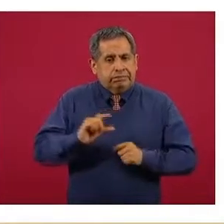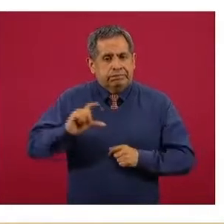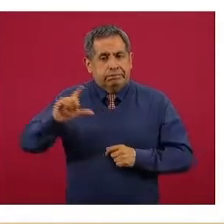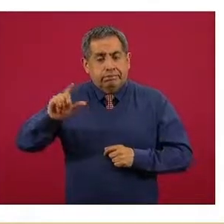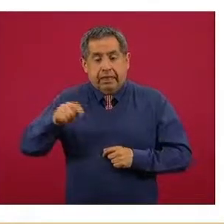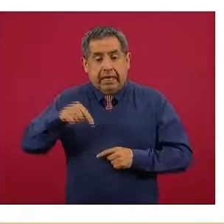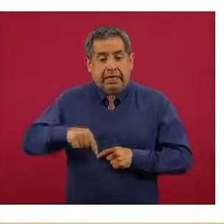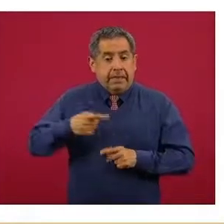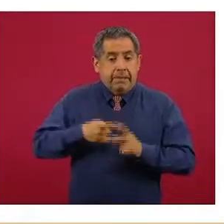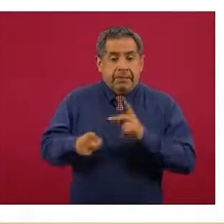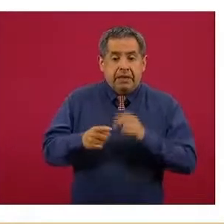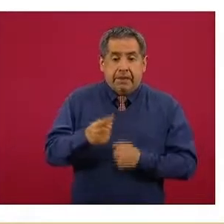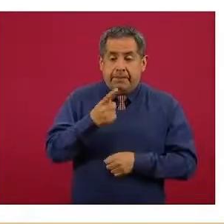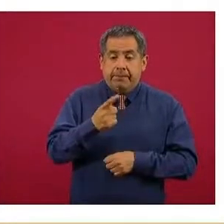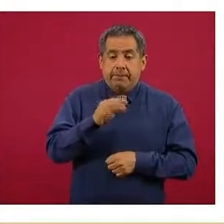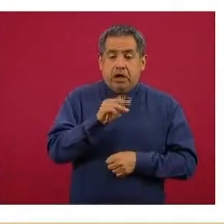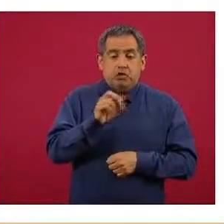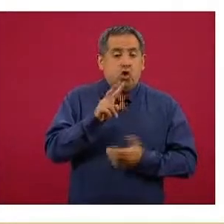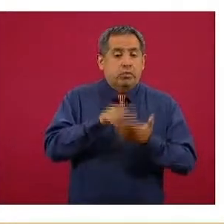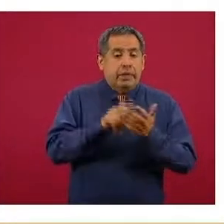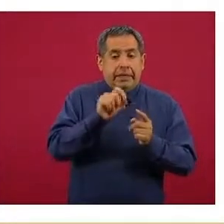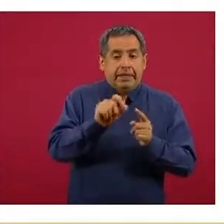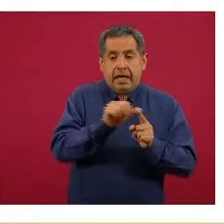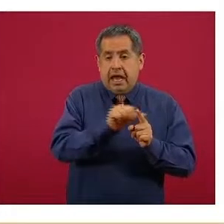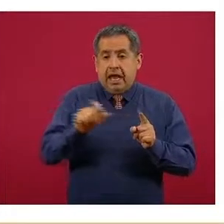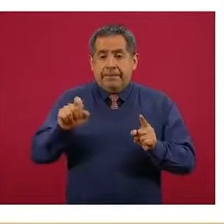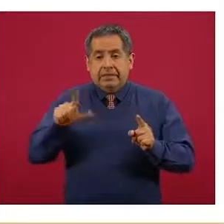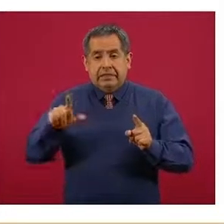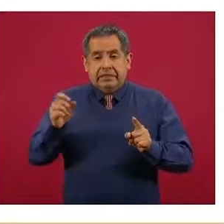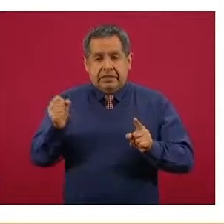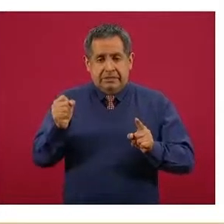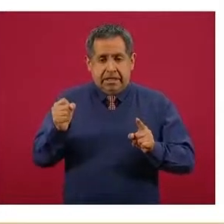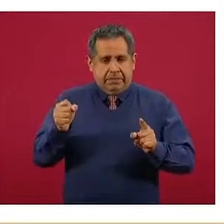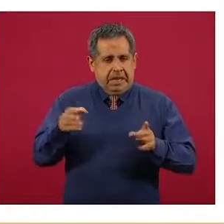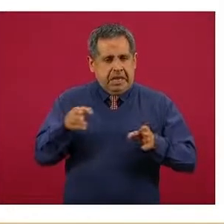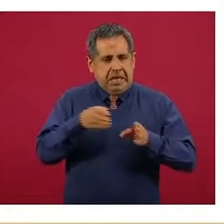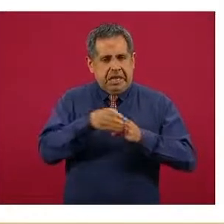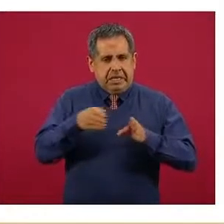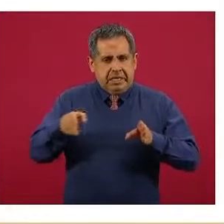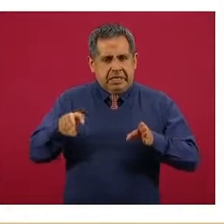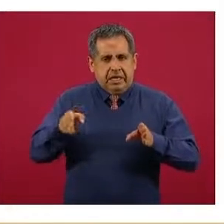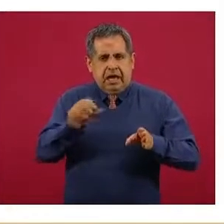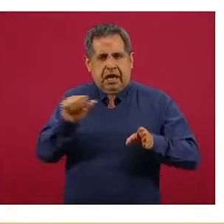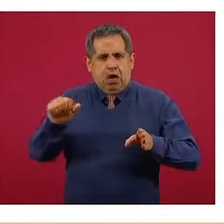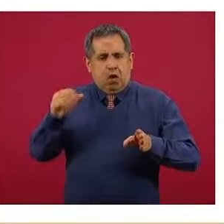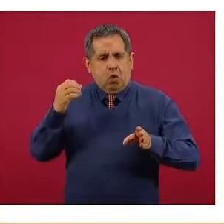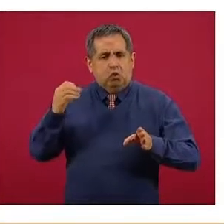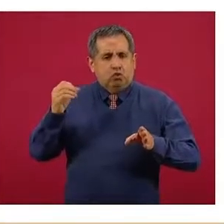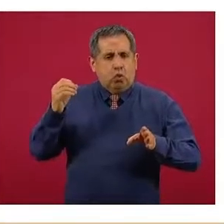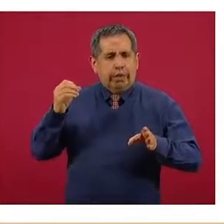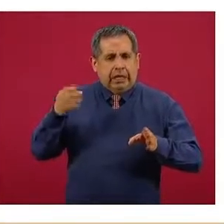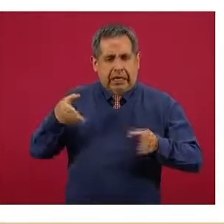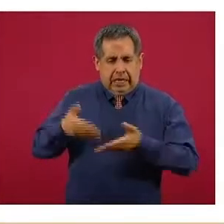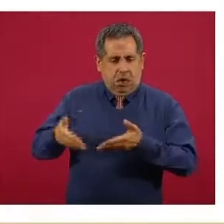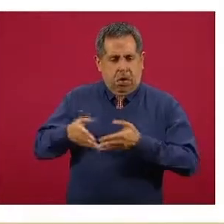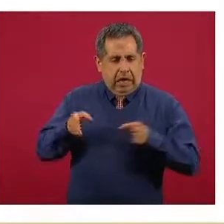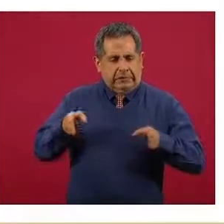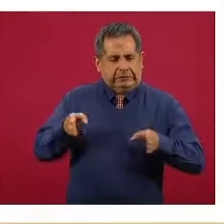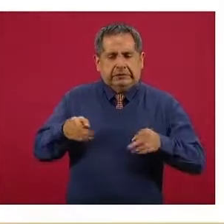el 1 de marzo de 2020 y está hasta el 27 de septiembre, bueno, está realmente hasta octubre, hasta la fecha